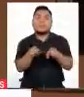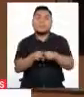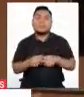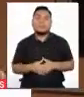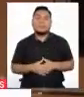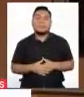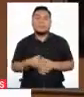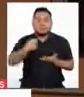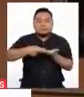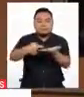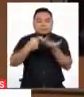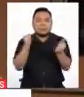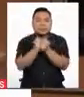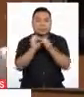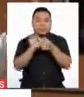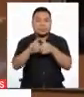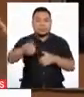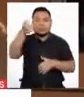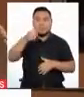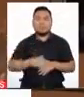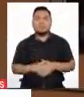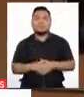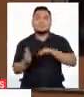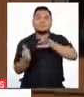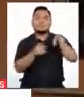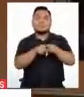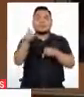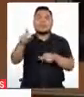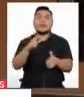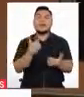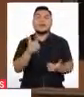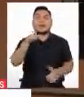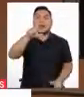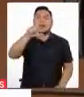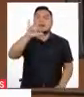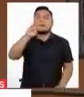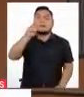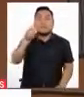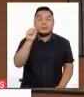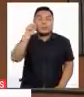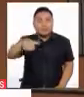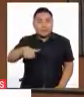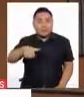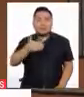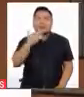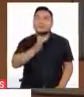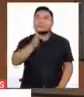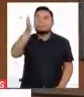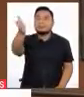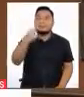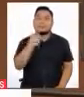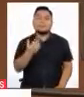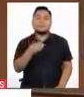coordinando con las autoridades. Seguimos, La Libertad, el día de mañana, está viajando a La